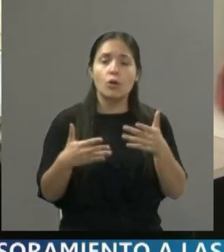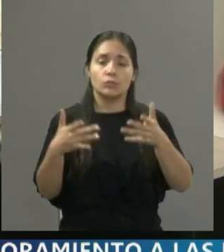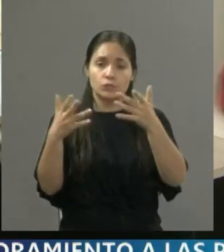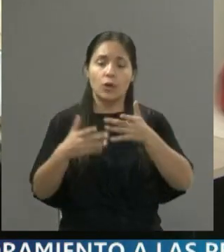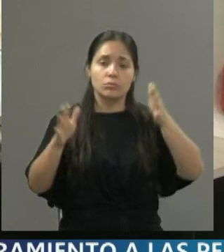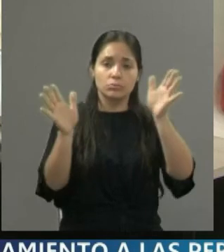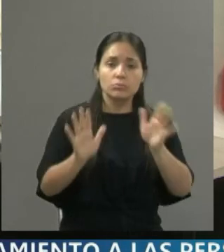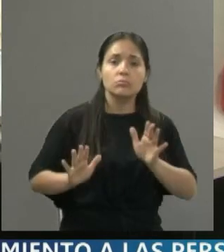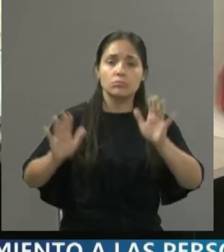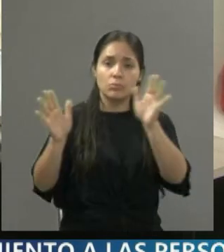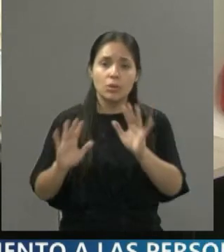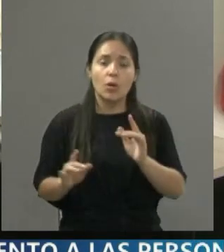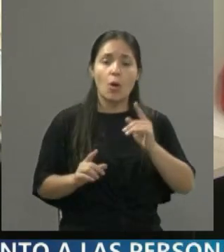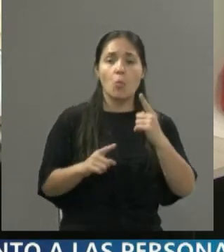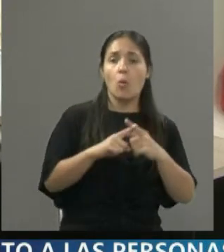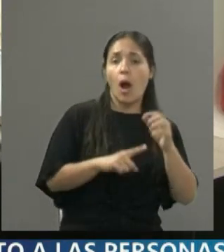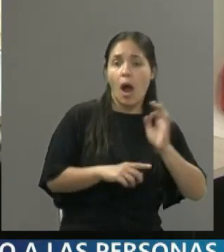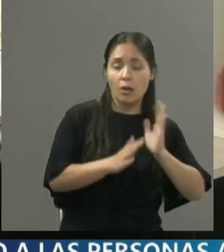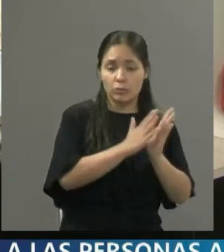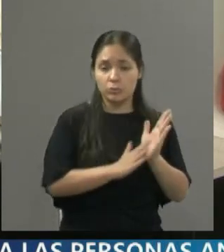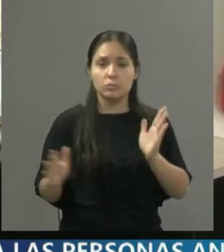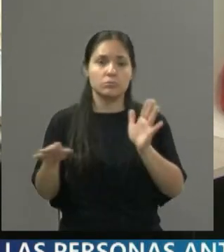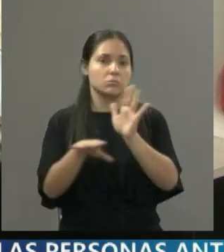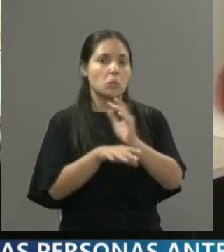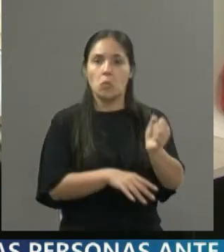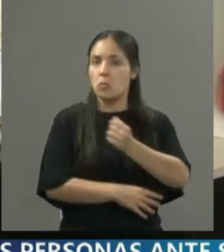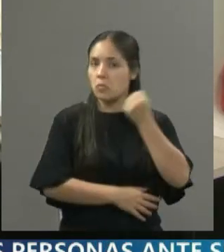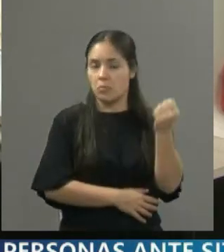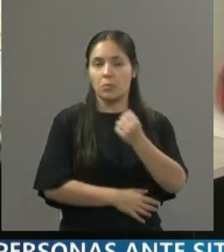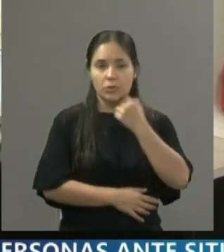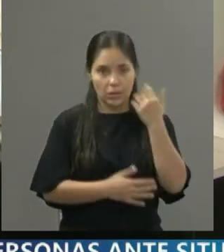que se repita año a año le da todavía un valor agregado, ¿no? Tal cual. Este comunicado.